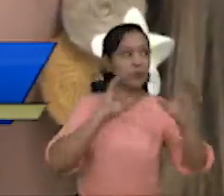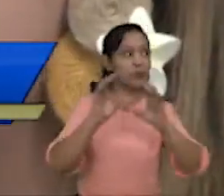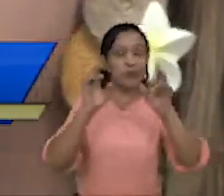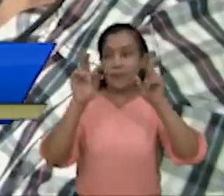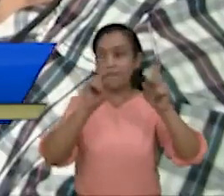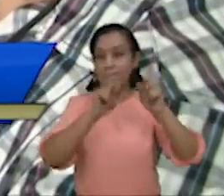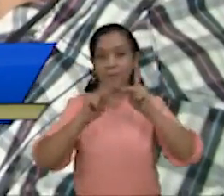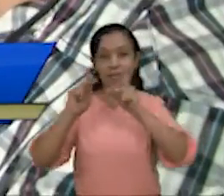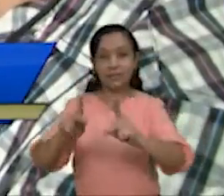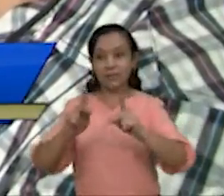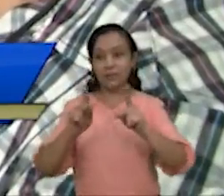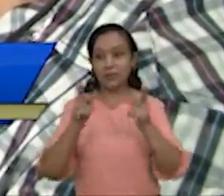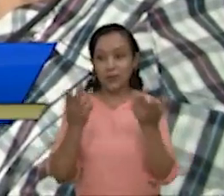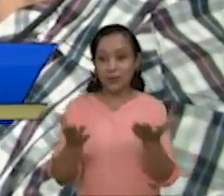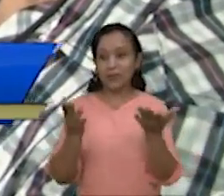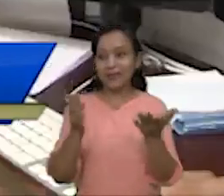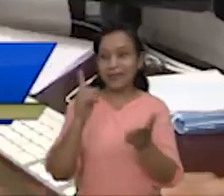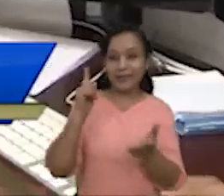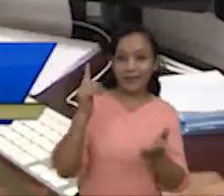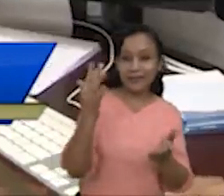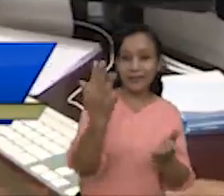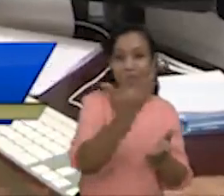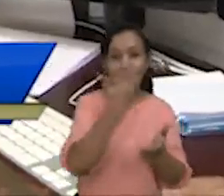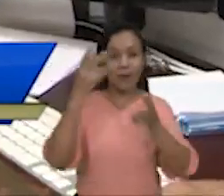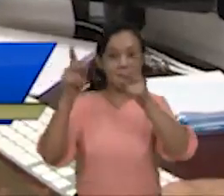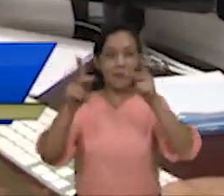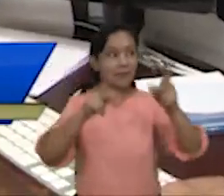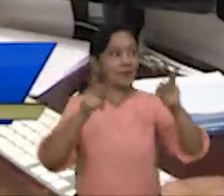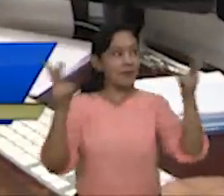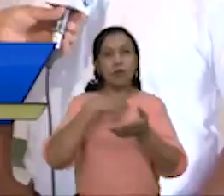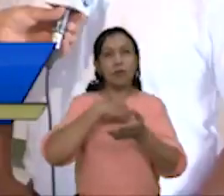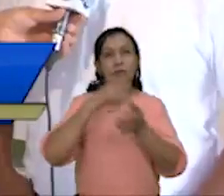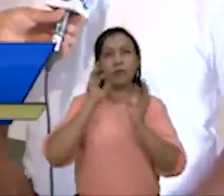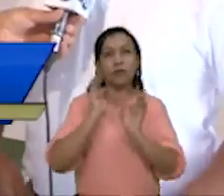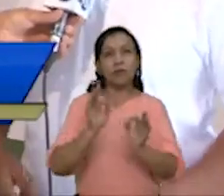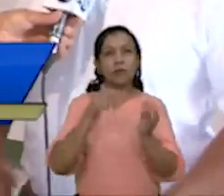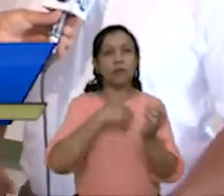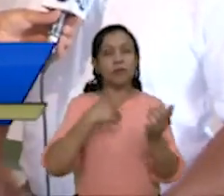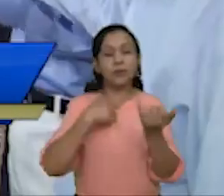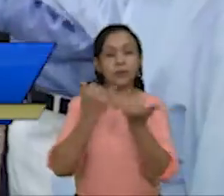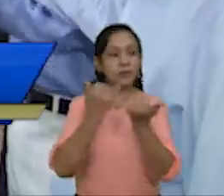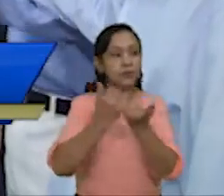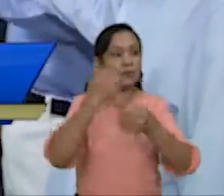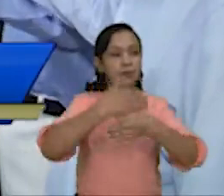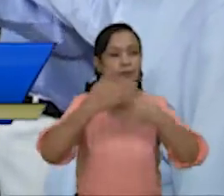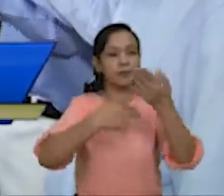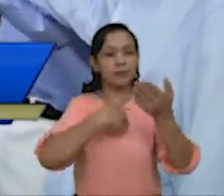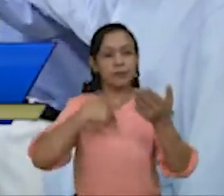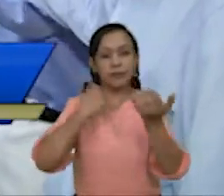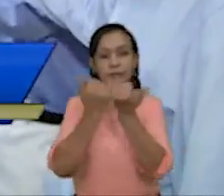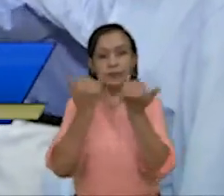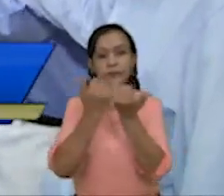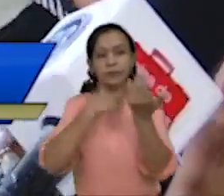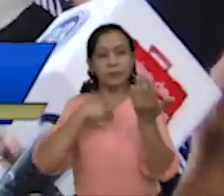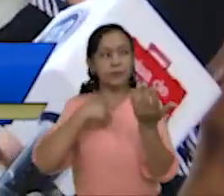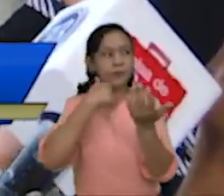de contrarrestar todo, precisamente todo ese fenómeno que los nicaragüenses lo oíamos, lo escuchábamos, pero que nunca lo habíamos vivido en carne